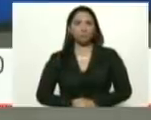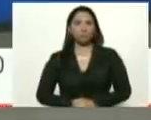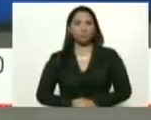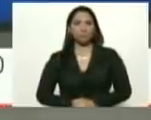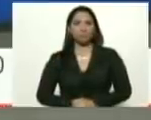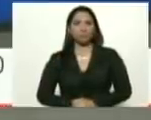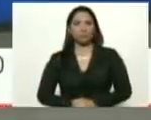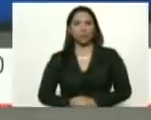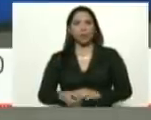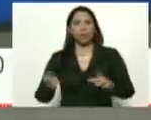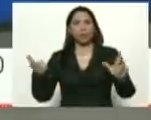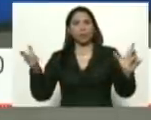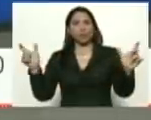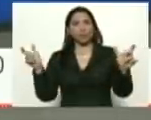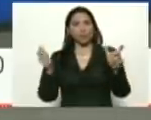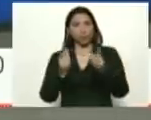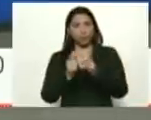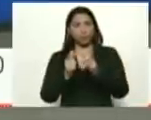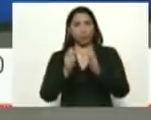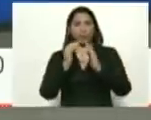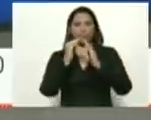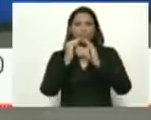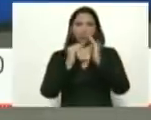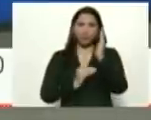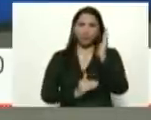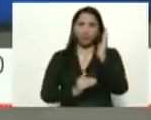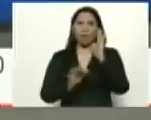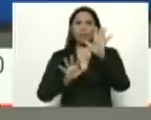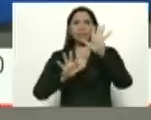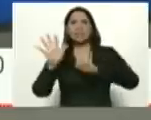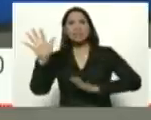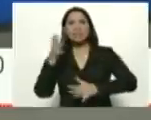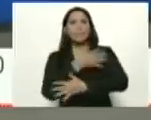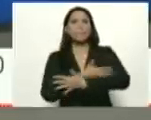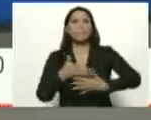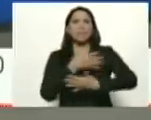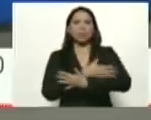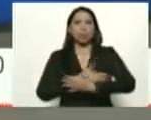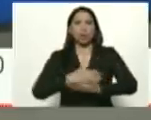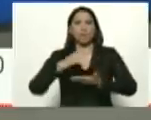una reducción de 15 millones de barriles.